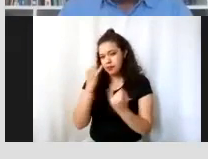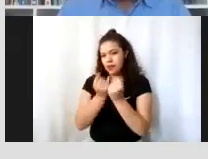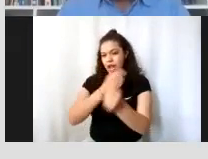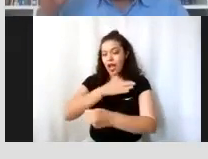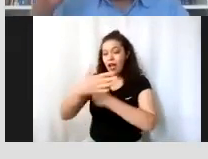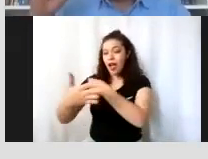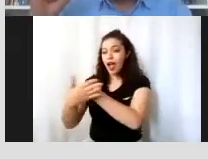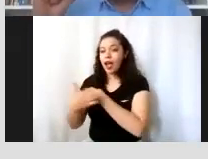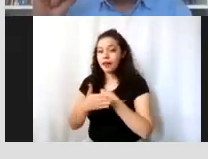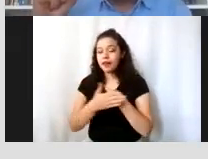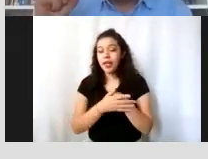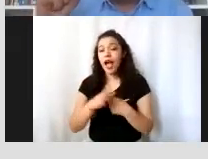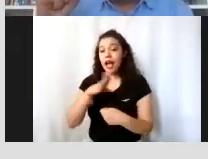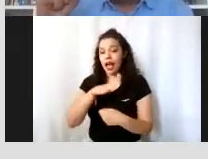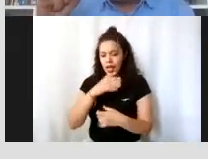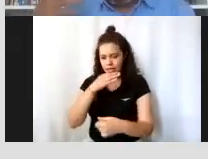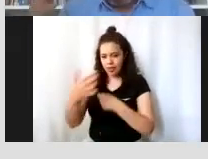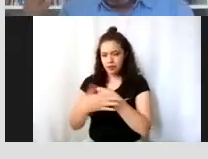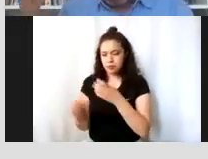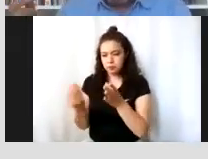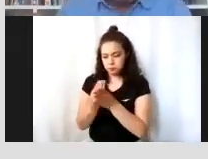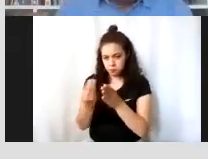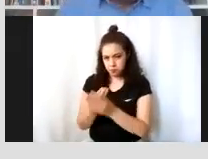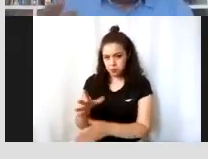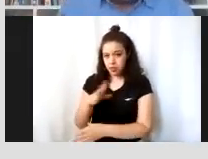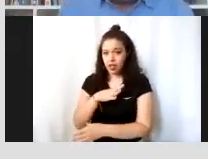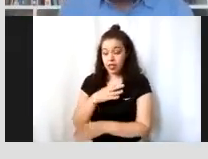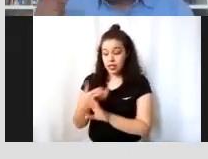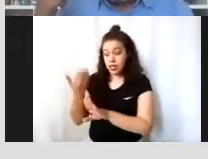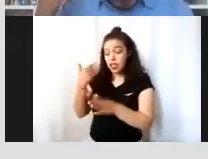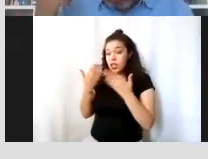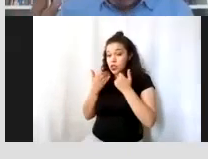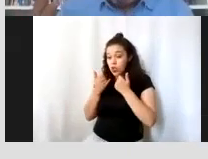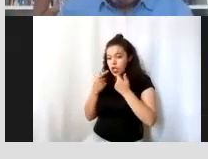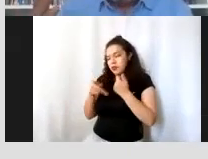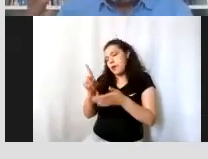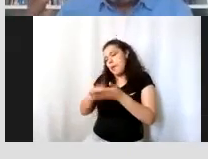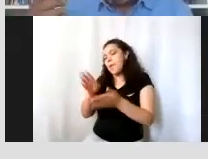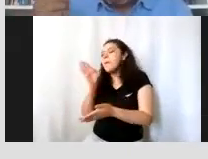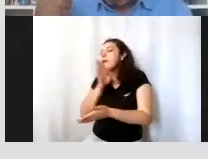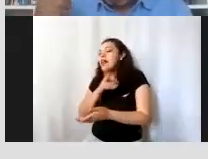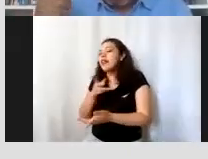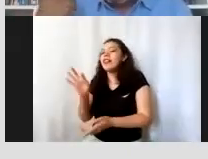que tienes un aviso de privacidad si no lo tenías, lo cual sería incorrecto, pero bueno, suponiendo